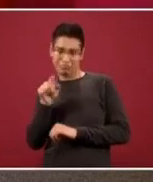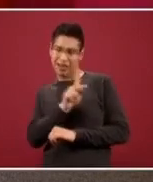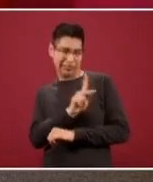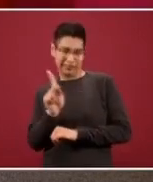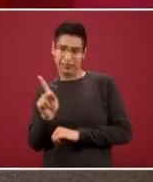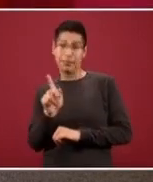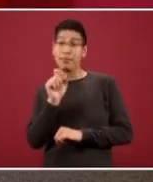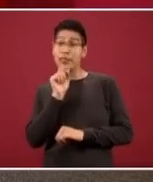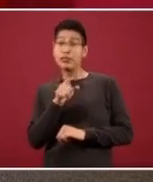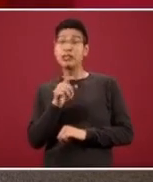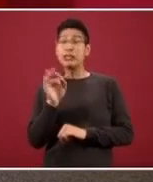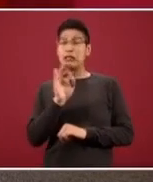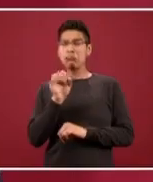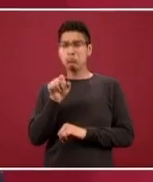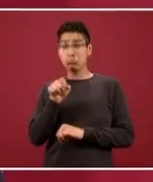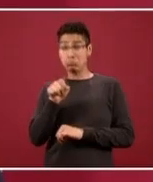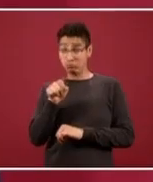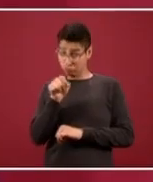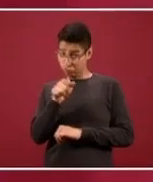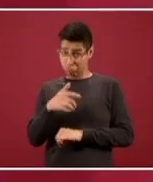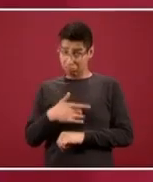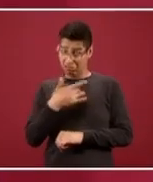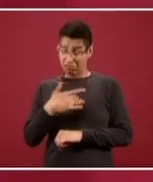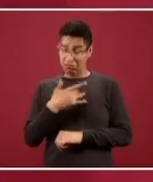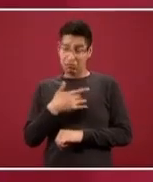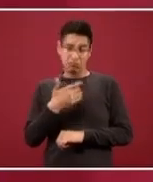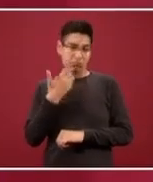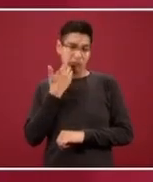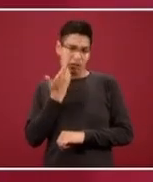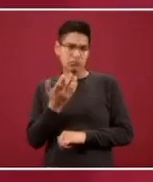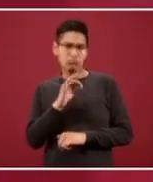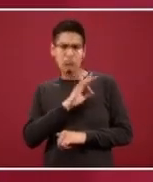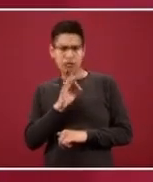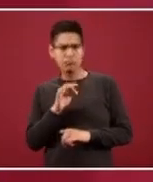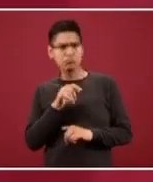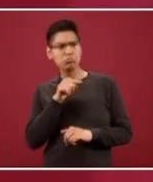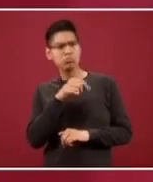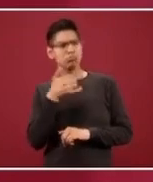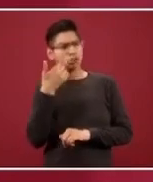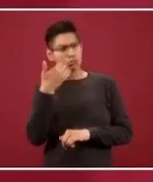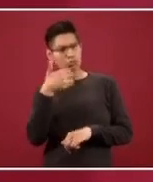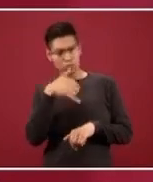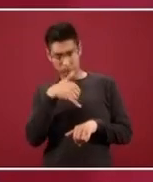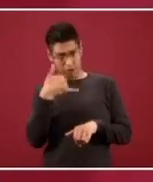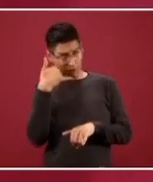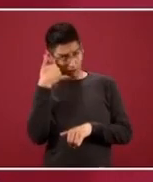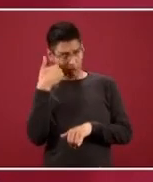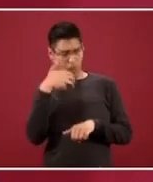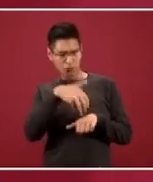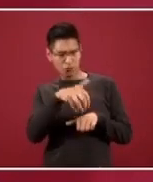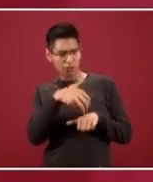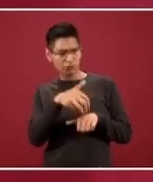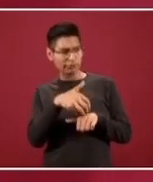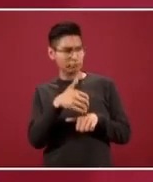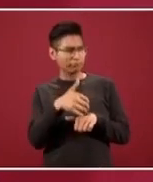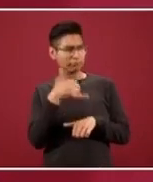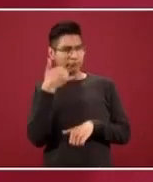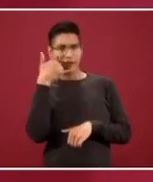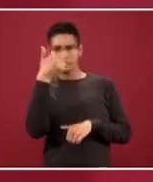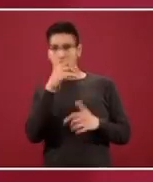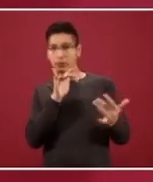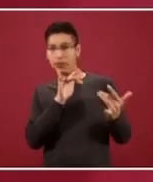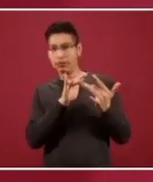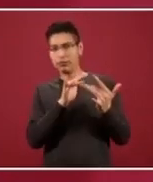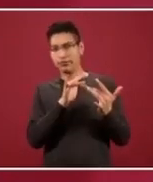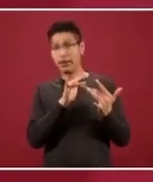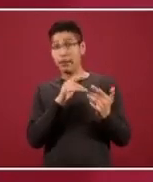al sistema de urgencias si es que así lo requieren. Si no, los invitamos a que se queden en casa en esta Jornada